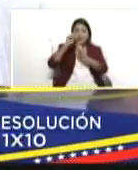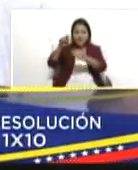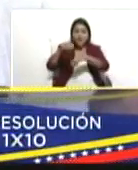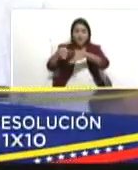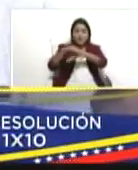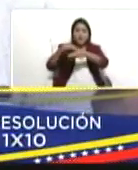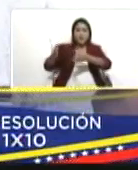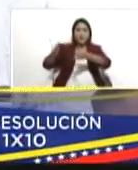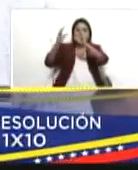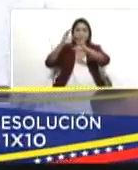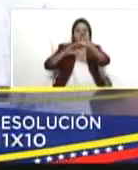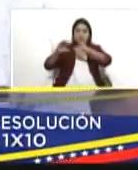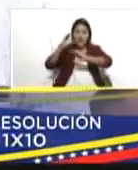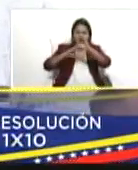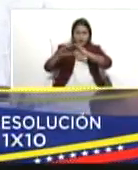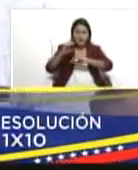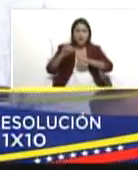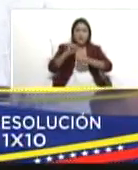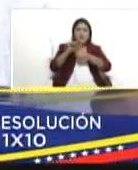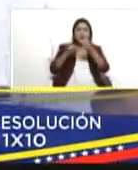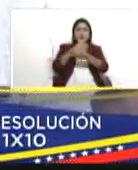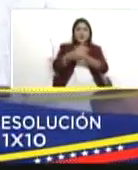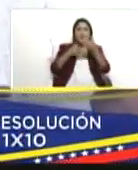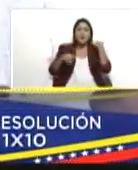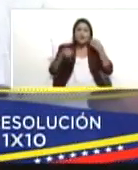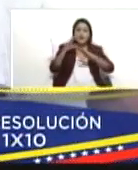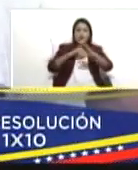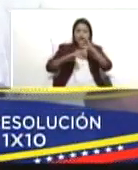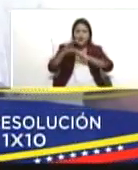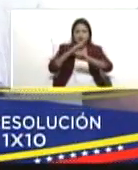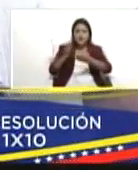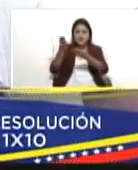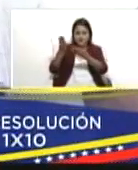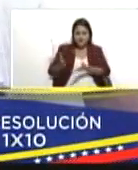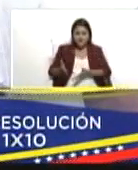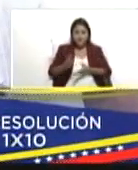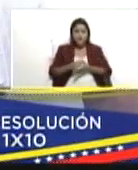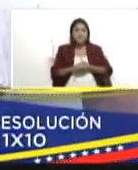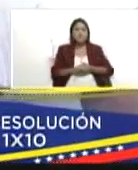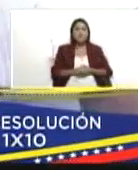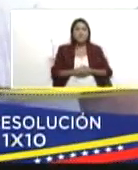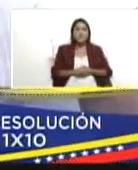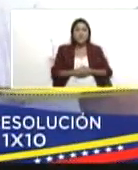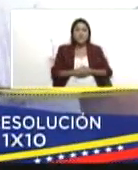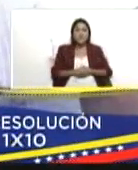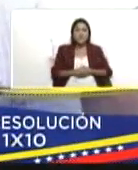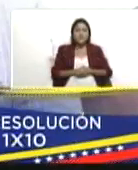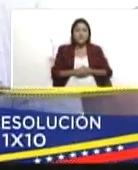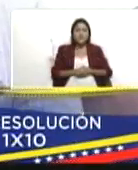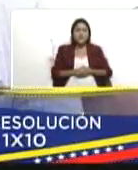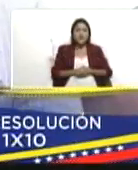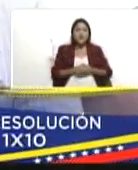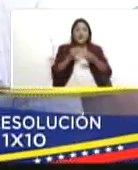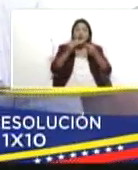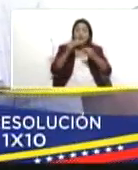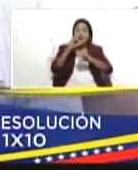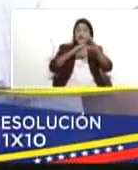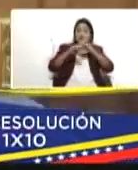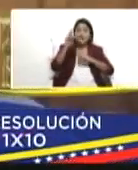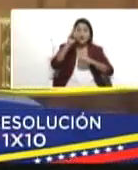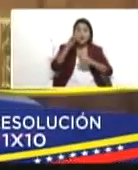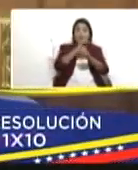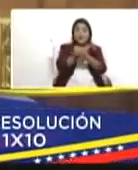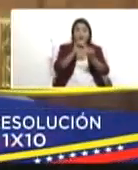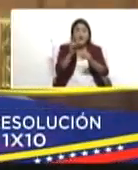ciencia la vicepresidencia de ciencia y ha puesto al frente de la lucha por la independencia científica y